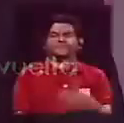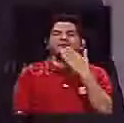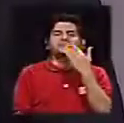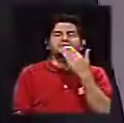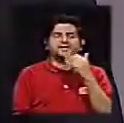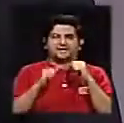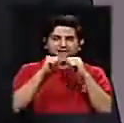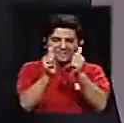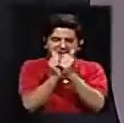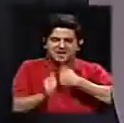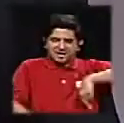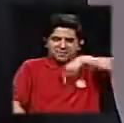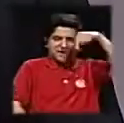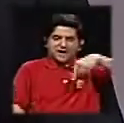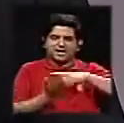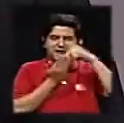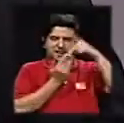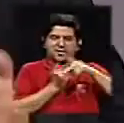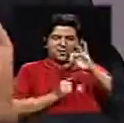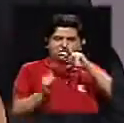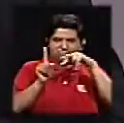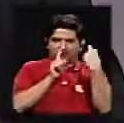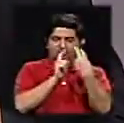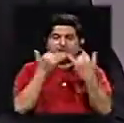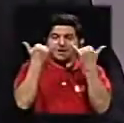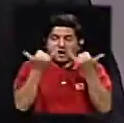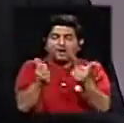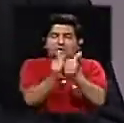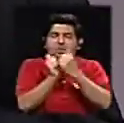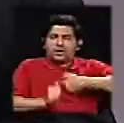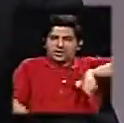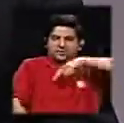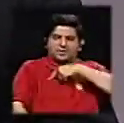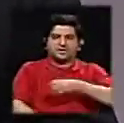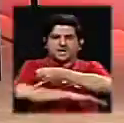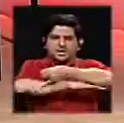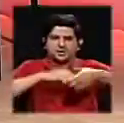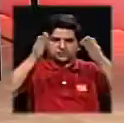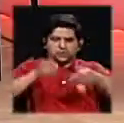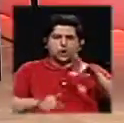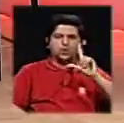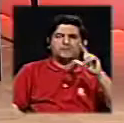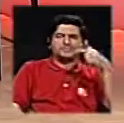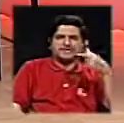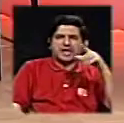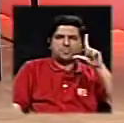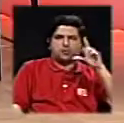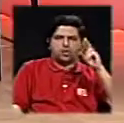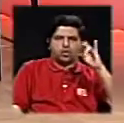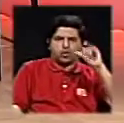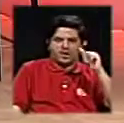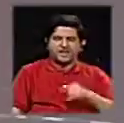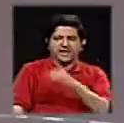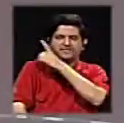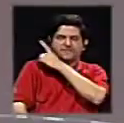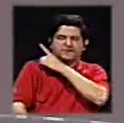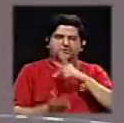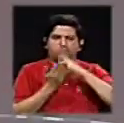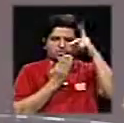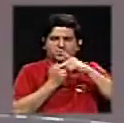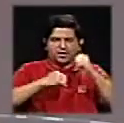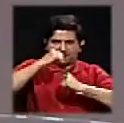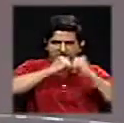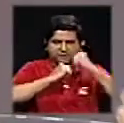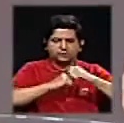Gracias por continuar con nosotros aquí en su programa Puntos de Vista. En esta ocasión nos acompaña el ingeniero Luis Guillermo Loría, director del Programa de Infraestructura